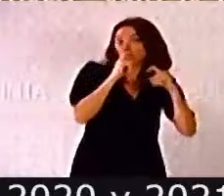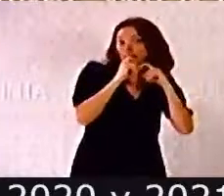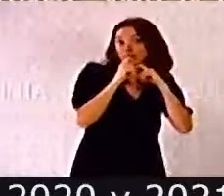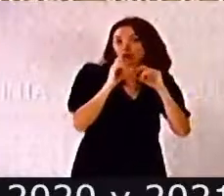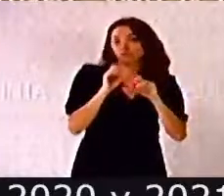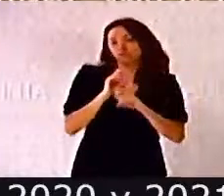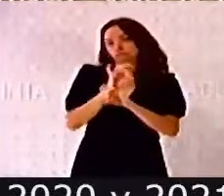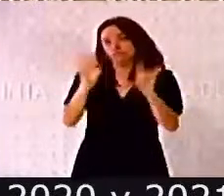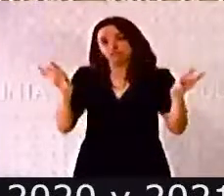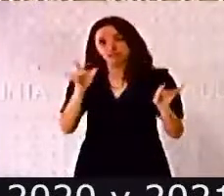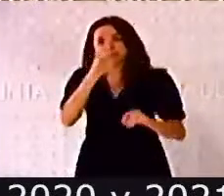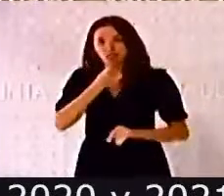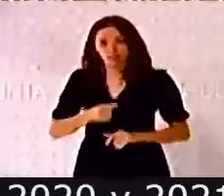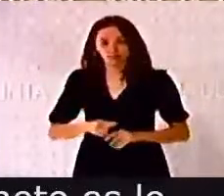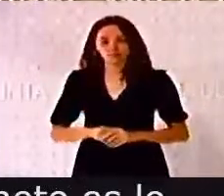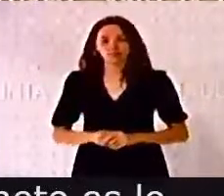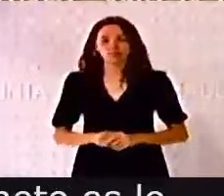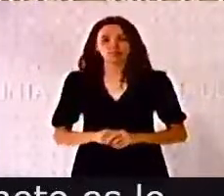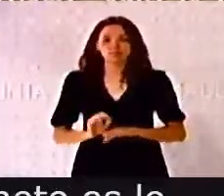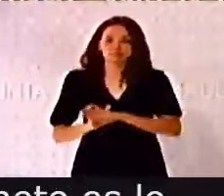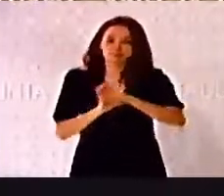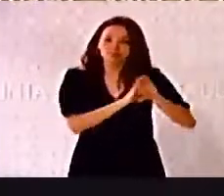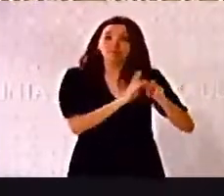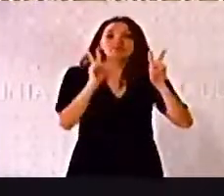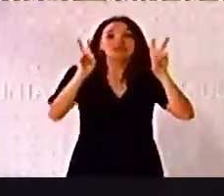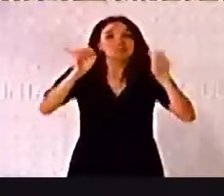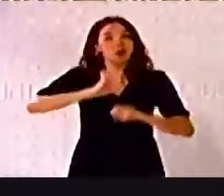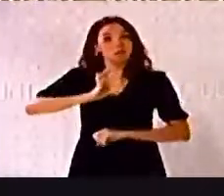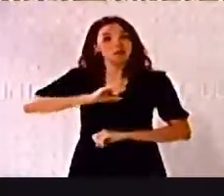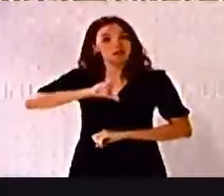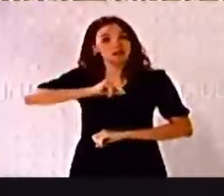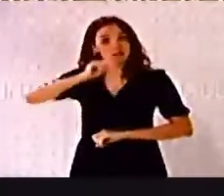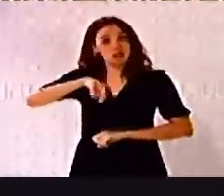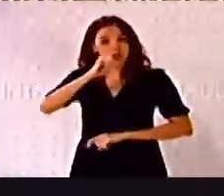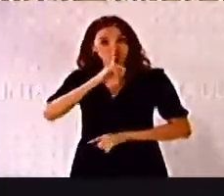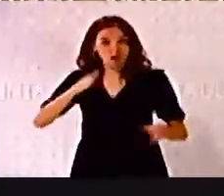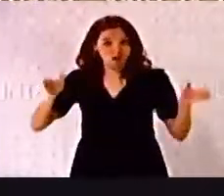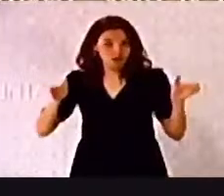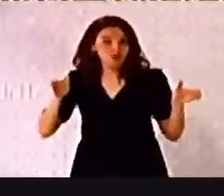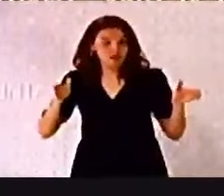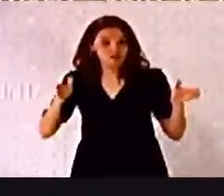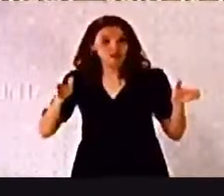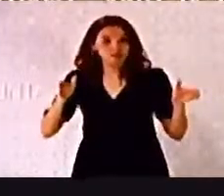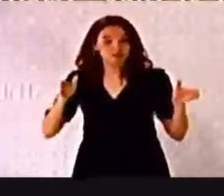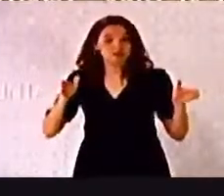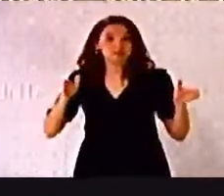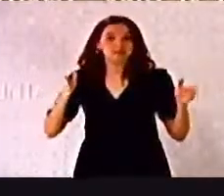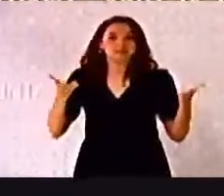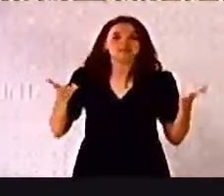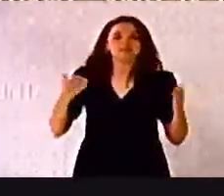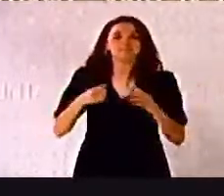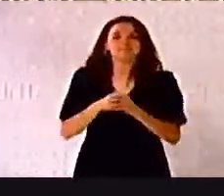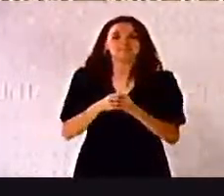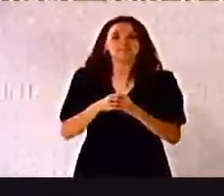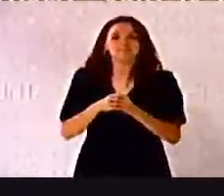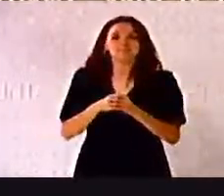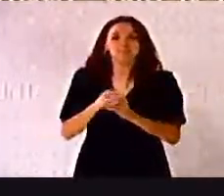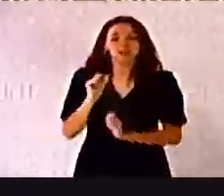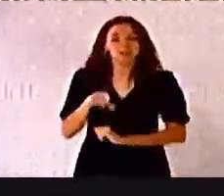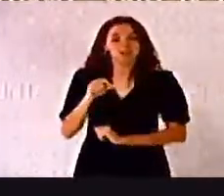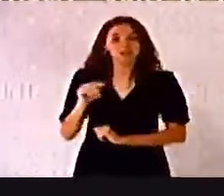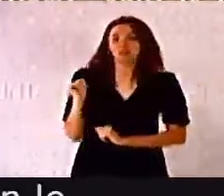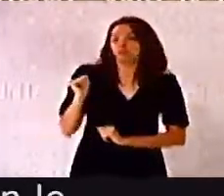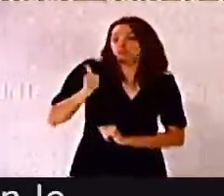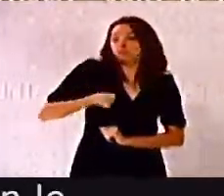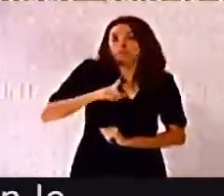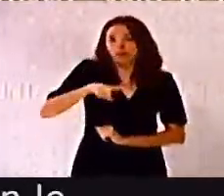facilitar. Respecto a las medallas de Extremadura para este año, y en línea con lo que hemos venido manifestando en los